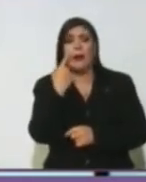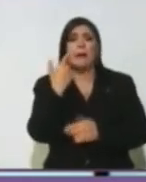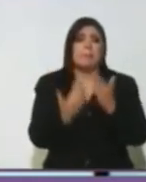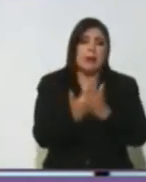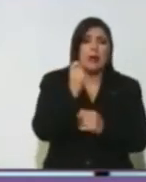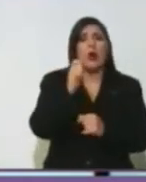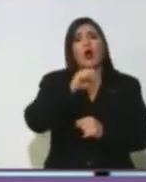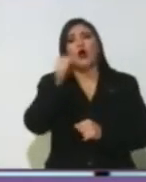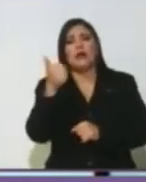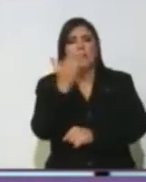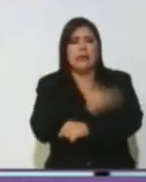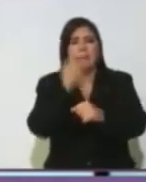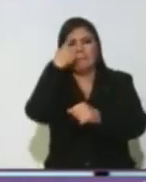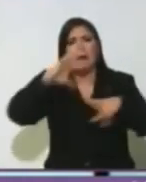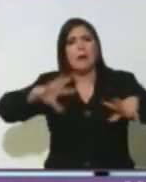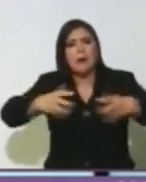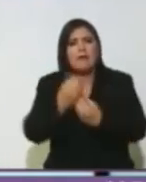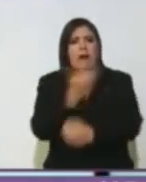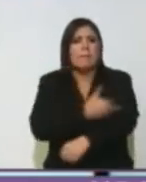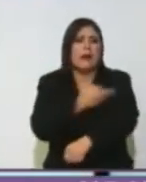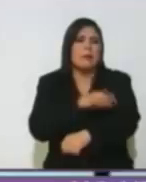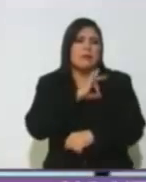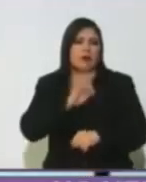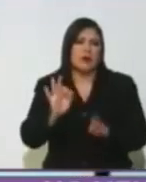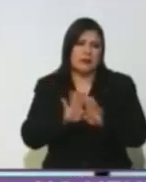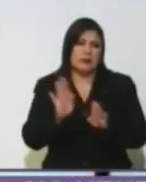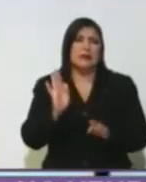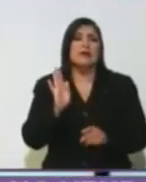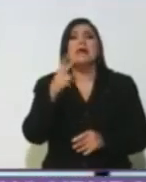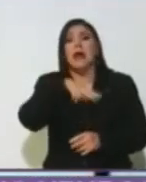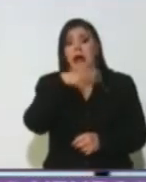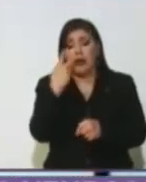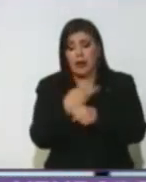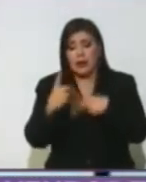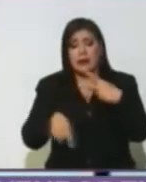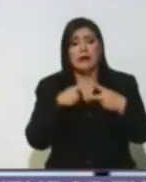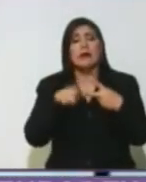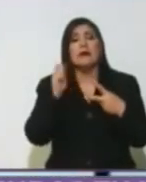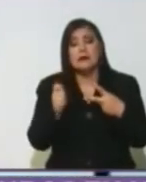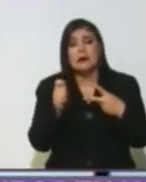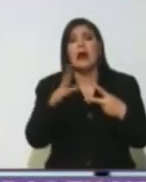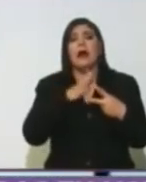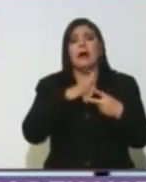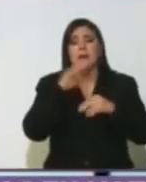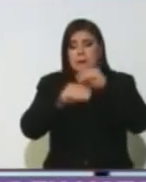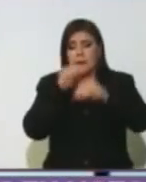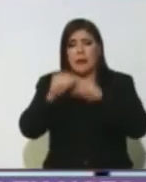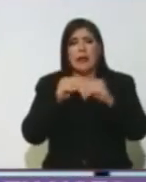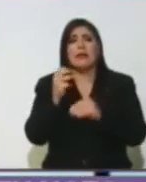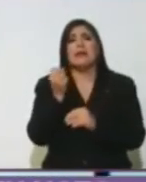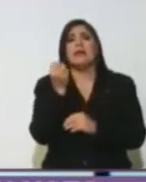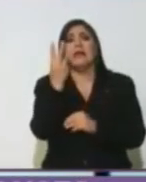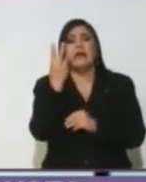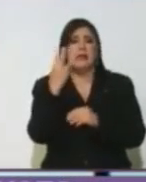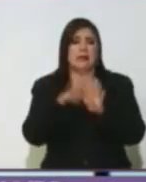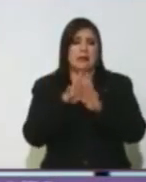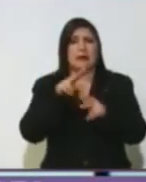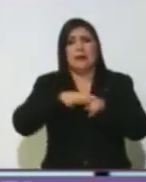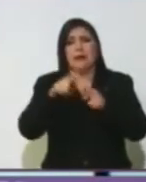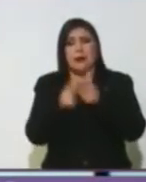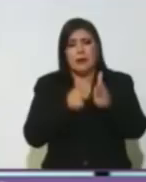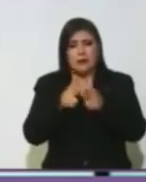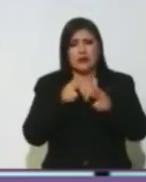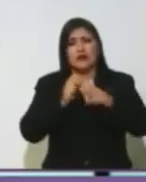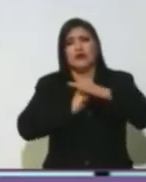para estar juntos segundo vamos a construir tres trenes suburbanos para bajar